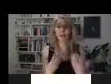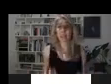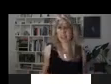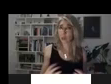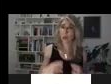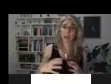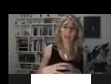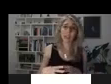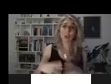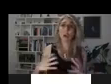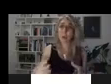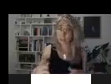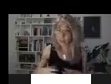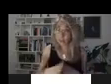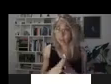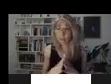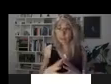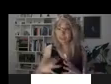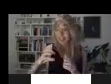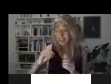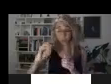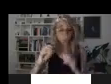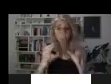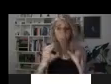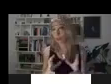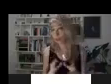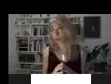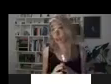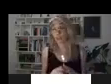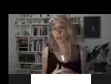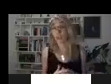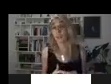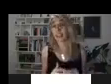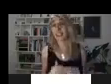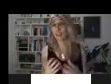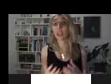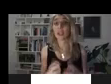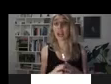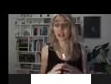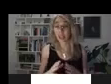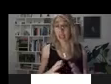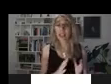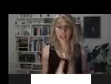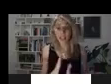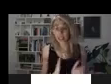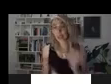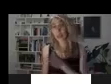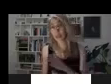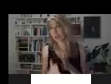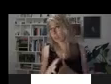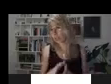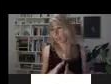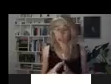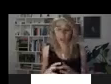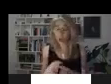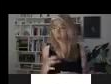las masterpieces o aquellas obras que han hecho hitos dentro de la historia del arte y han generado